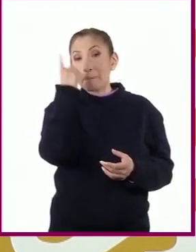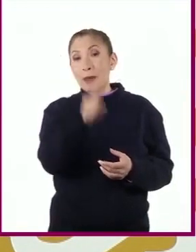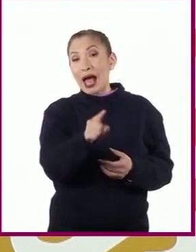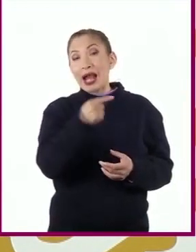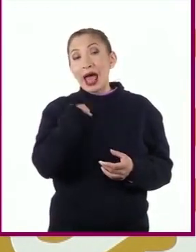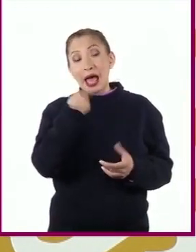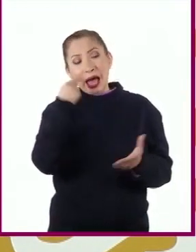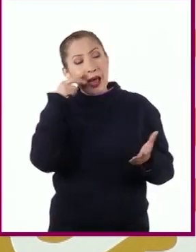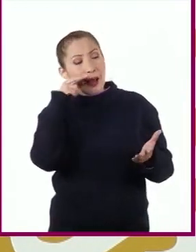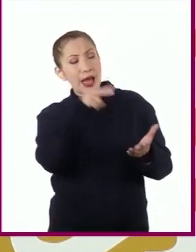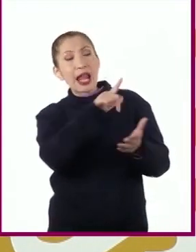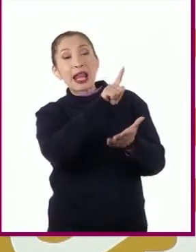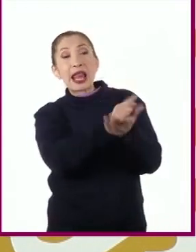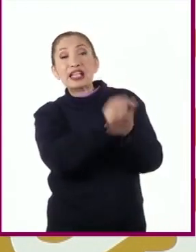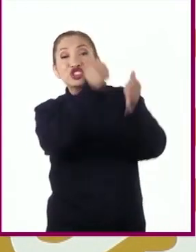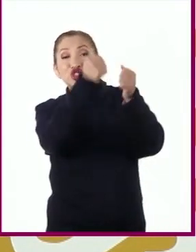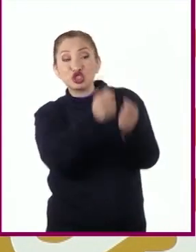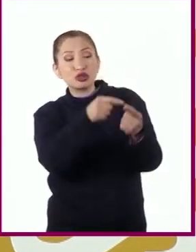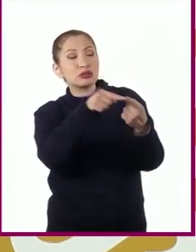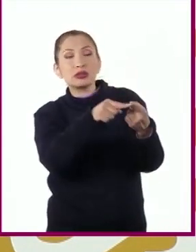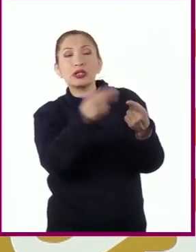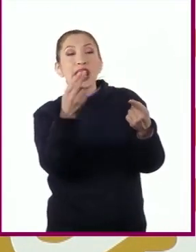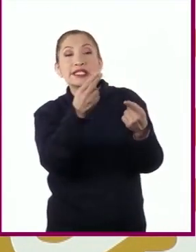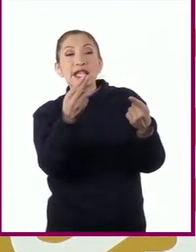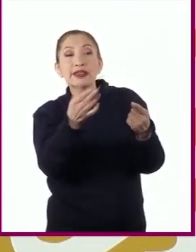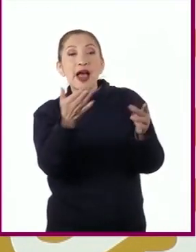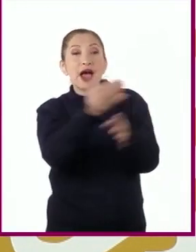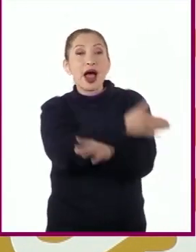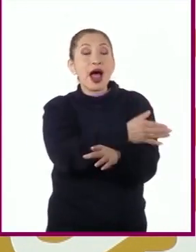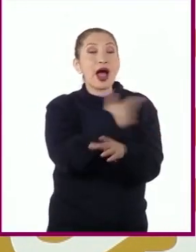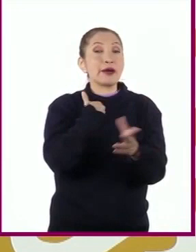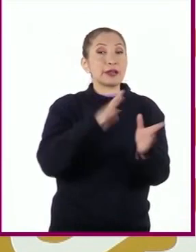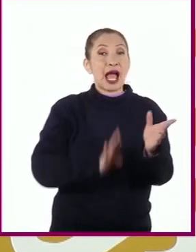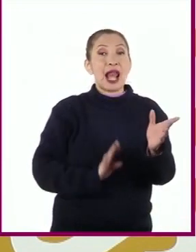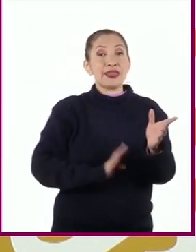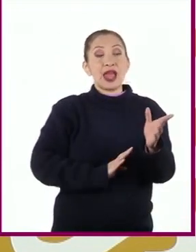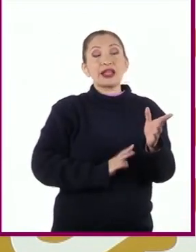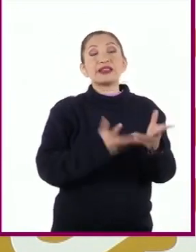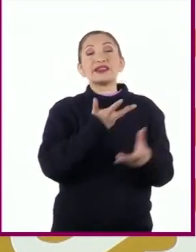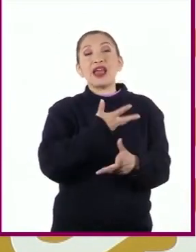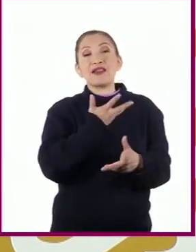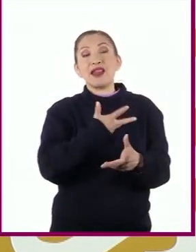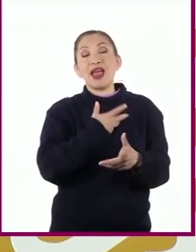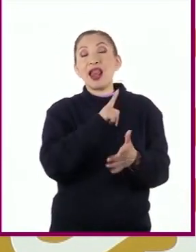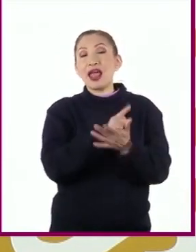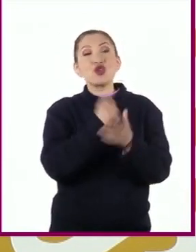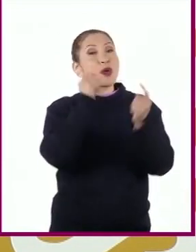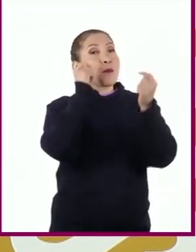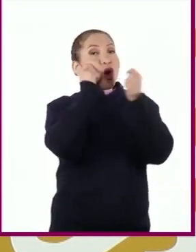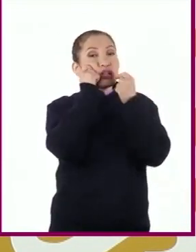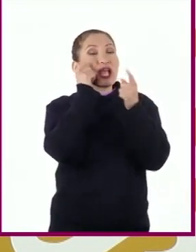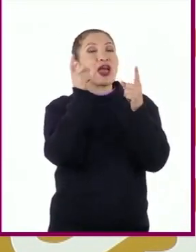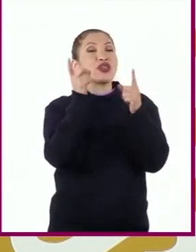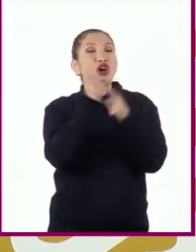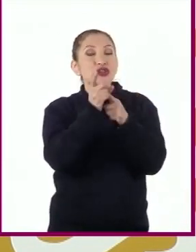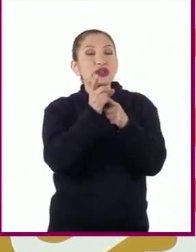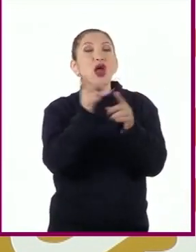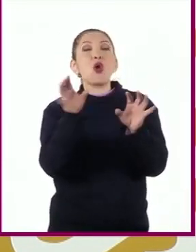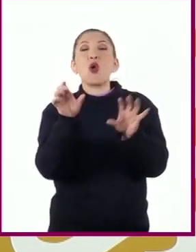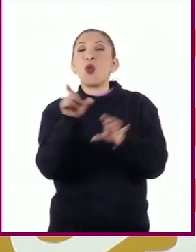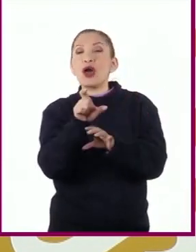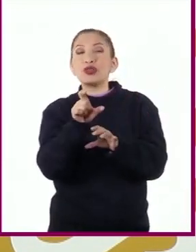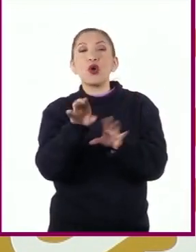que se considere una ley en la ciencia, se debe cubrir con las características de que no importa dónde o cómo